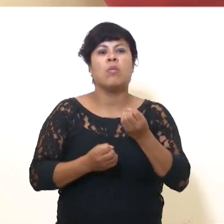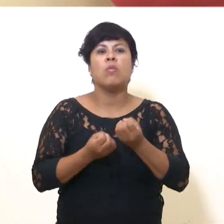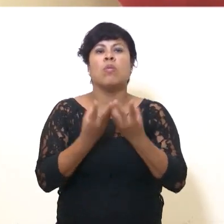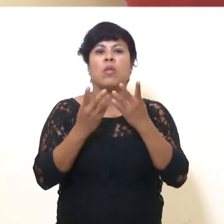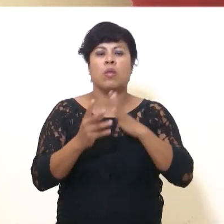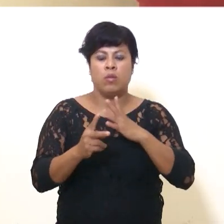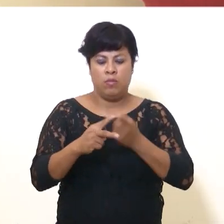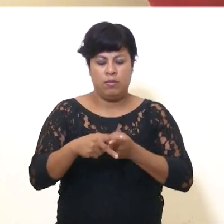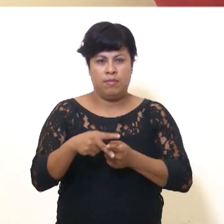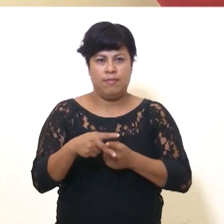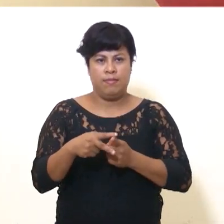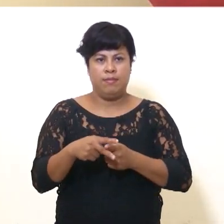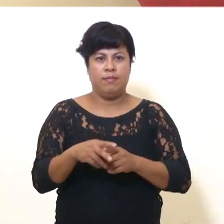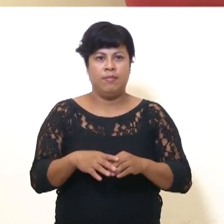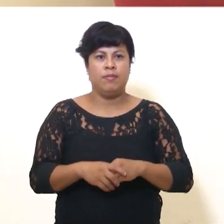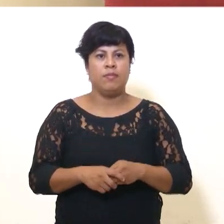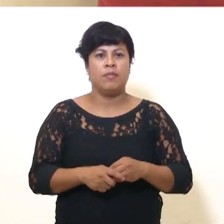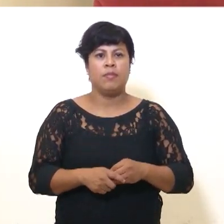Vamos a ver cuántos hay aquí.